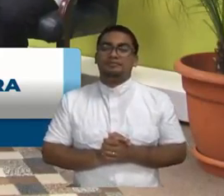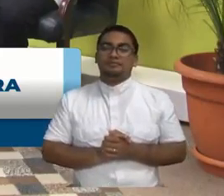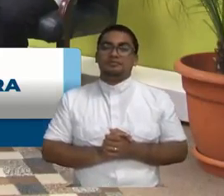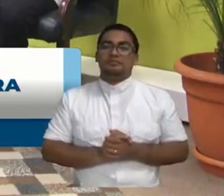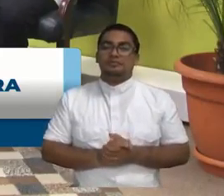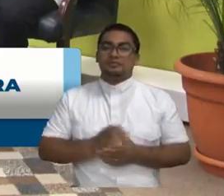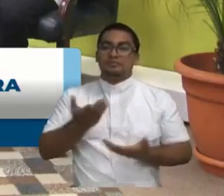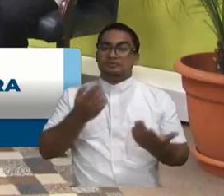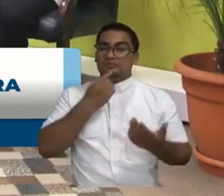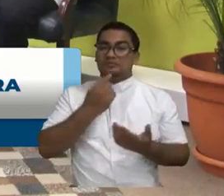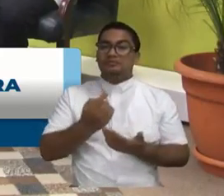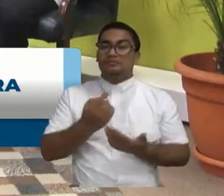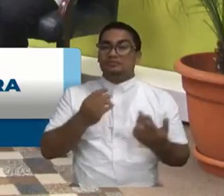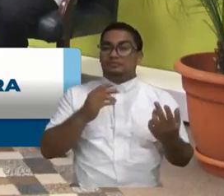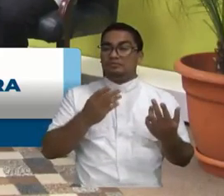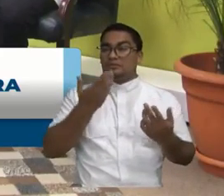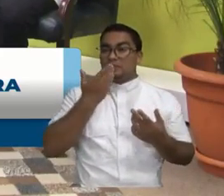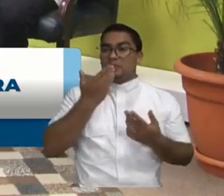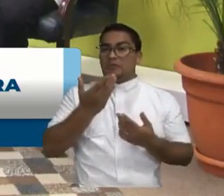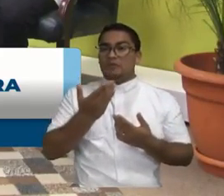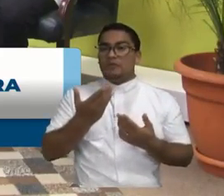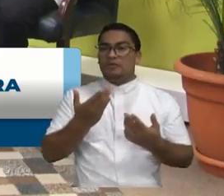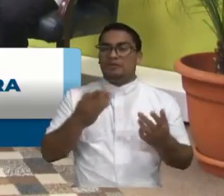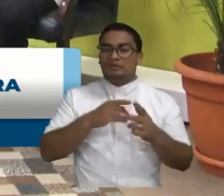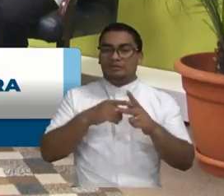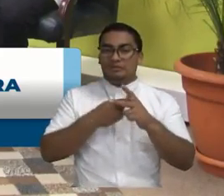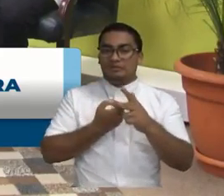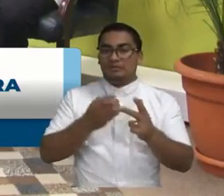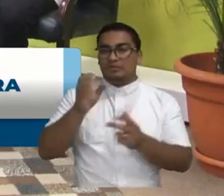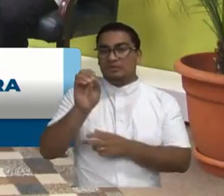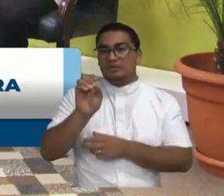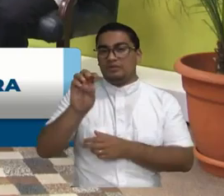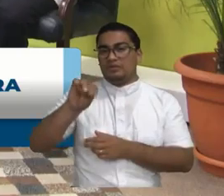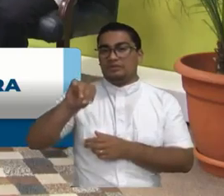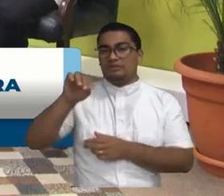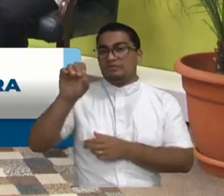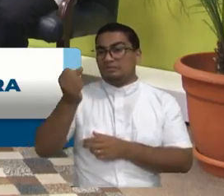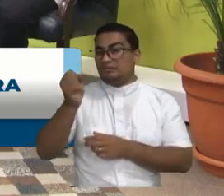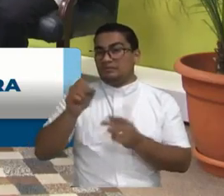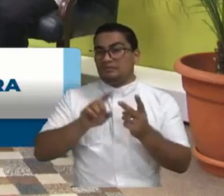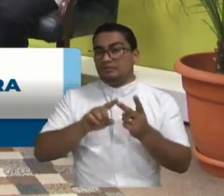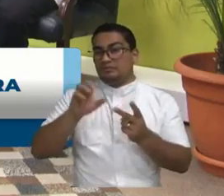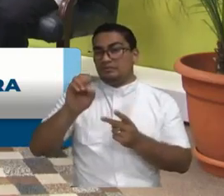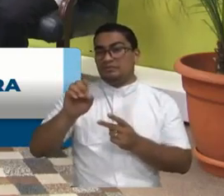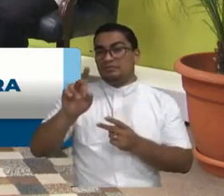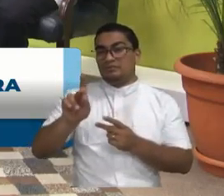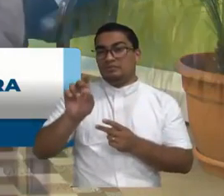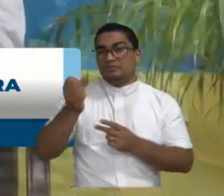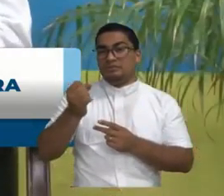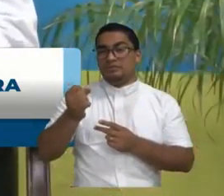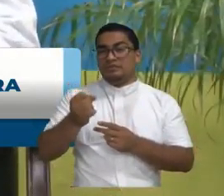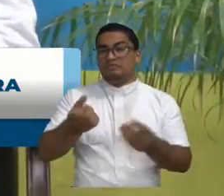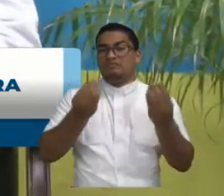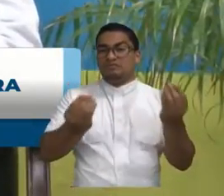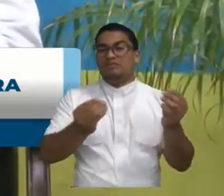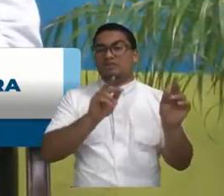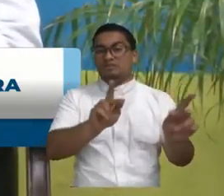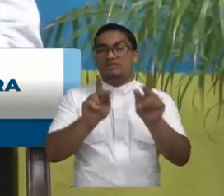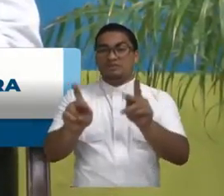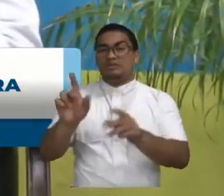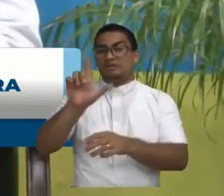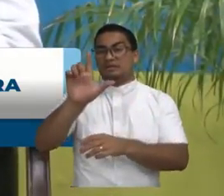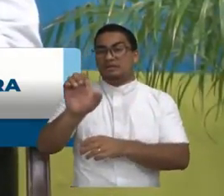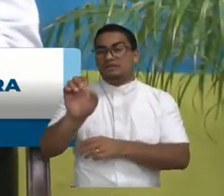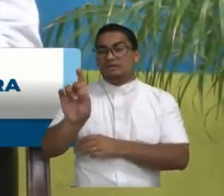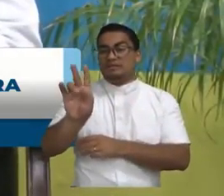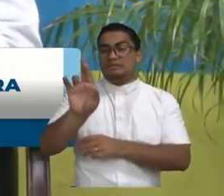al tratamiento efectivo que se introdujo a través de la OMS y la OPS, se pudieron reducir la cantidad de los pacientes con lepra. Para que tengamos una